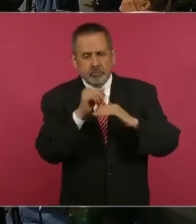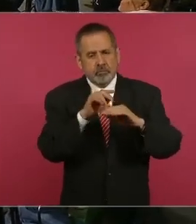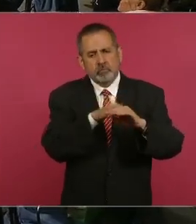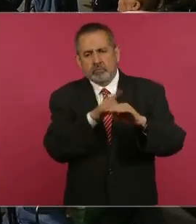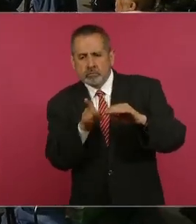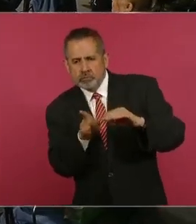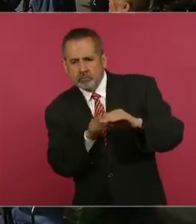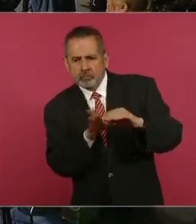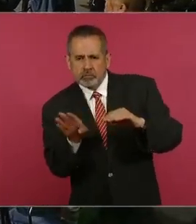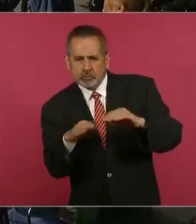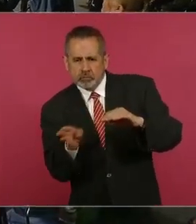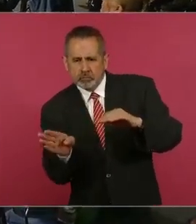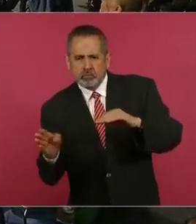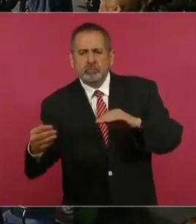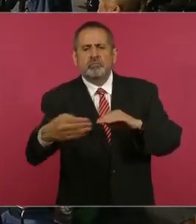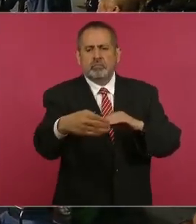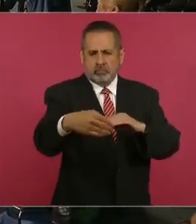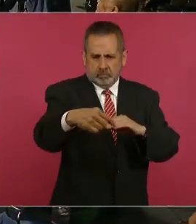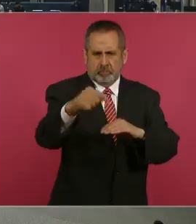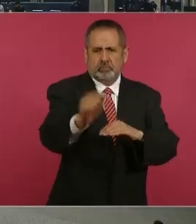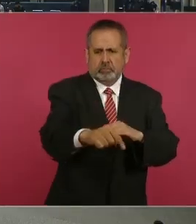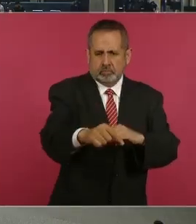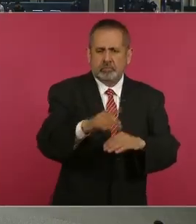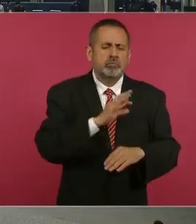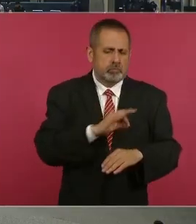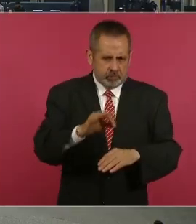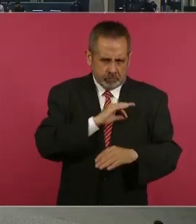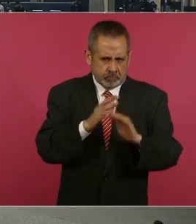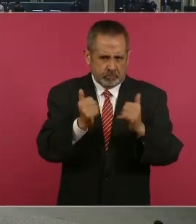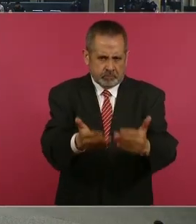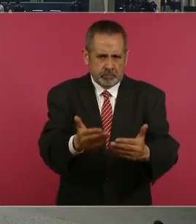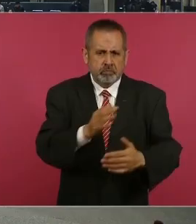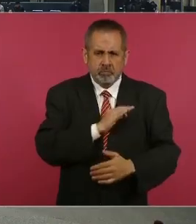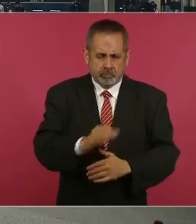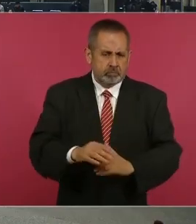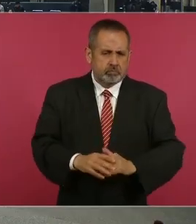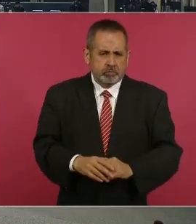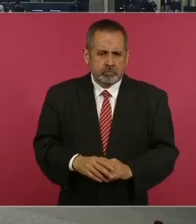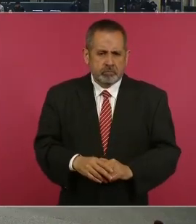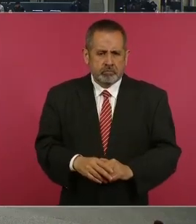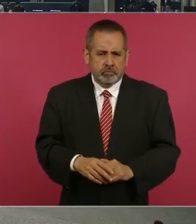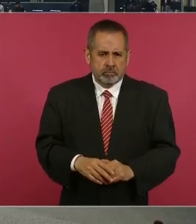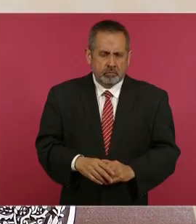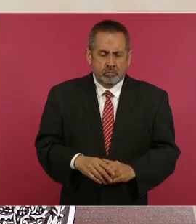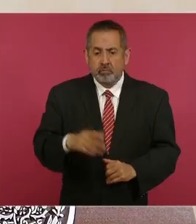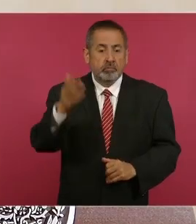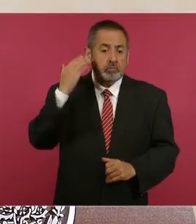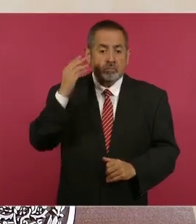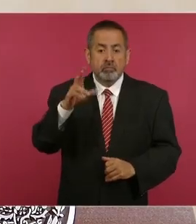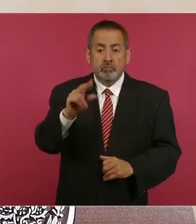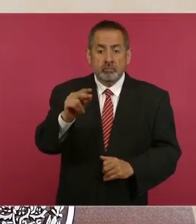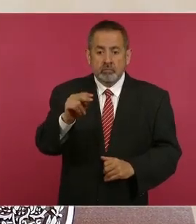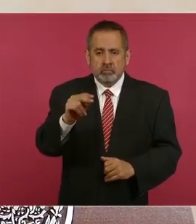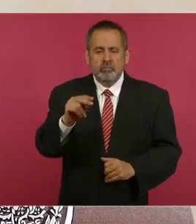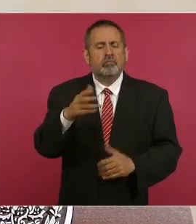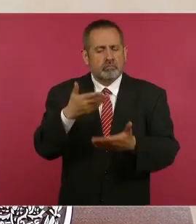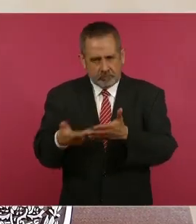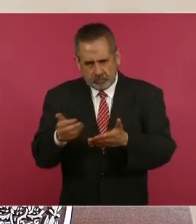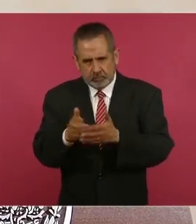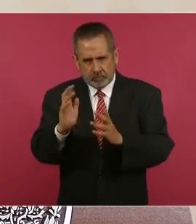túneles. Se puede. Sí, se puede. Los túneles no se pueden usar ahorita. No, no, no estaban siendo